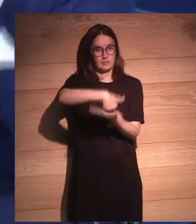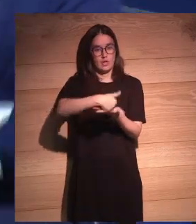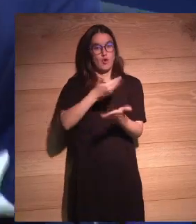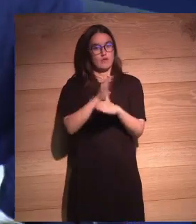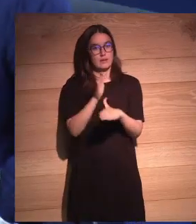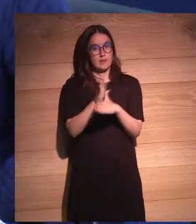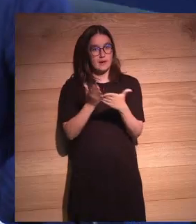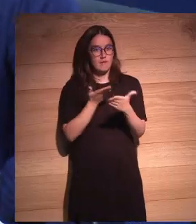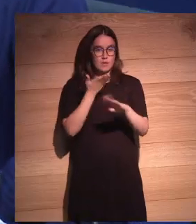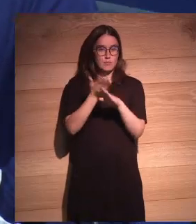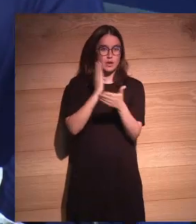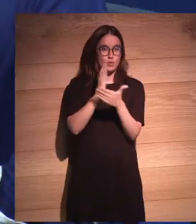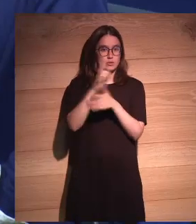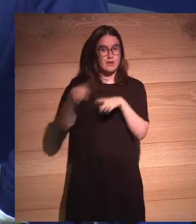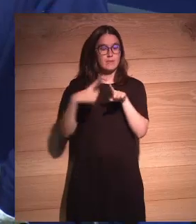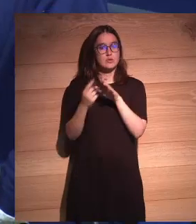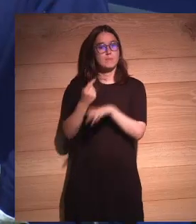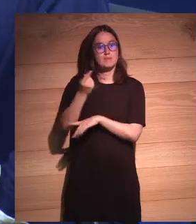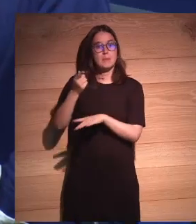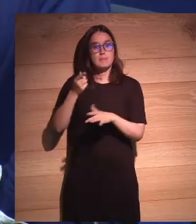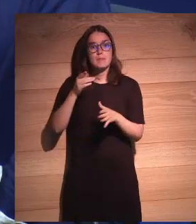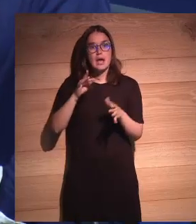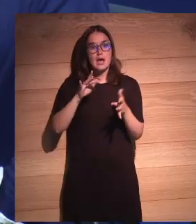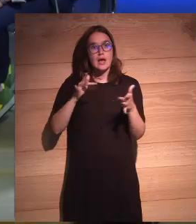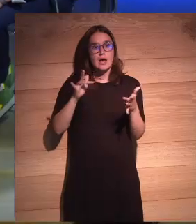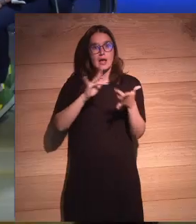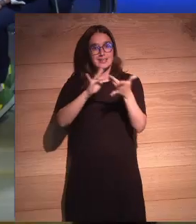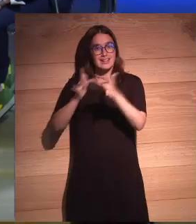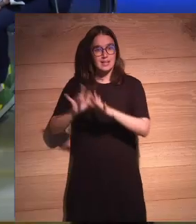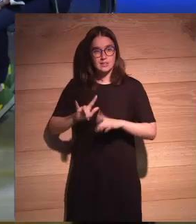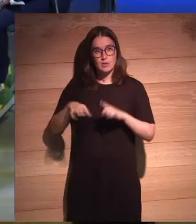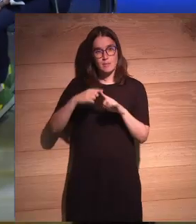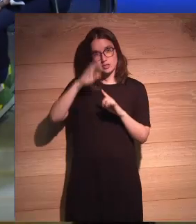oferta, y además un mapa interactivo y además con